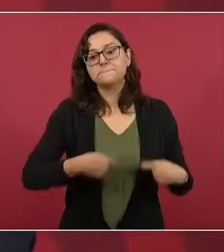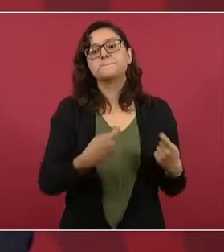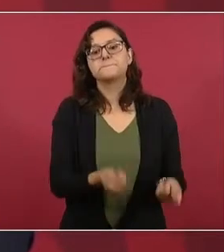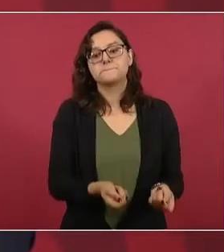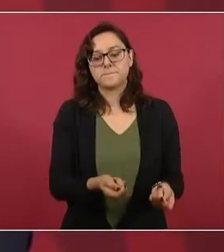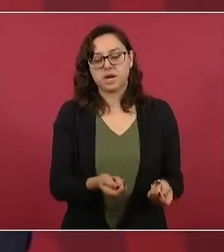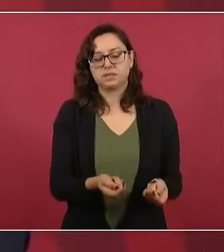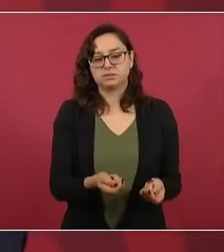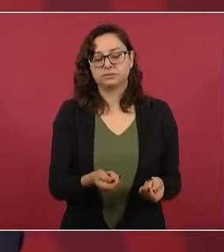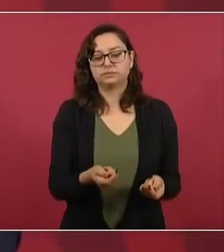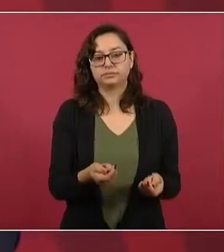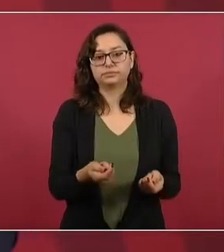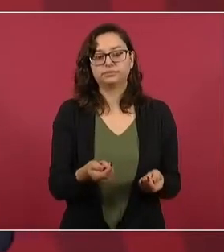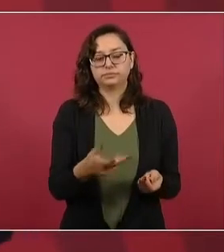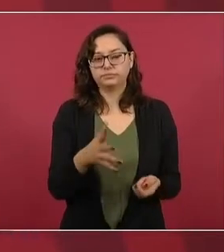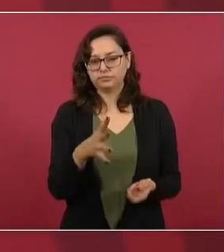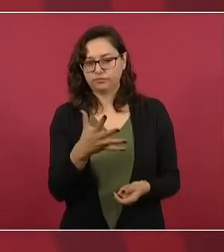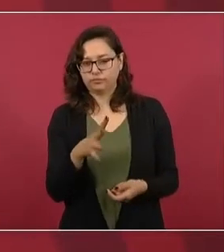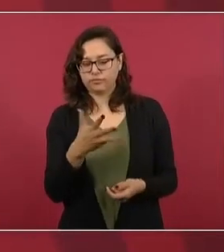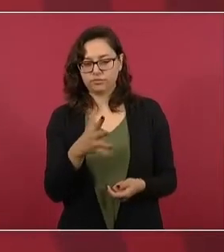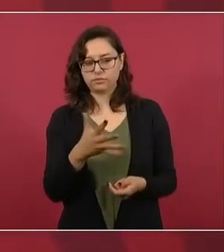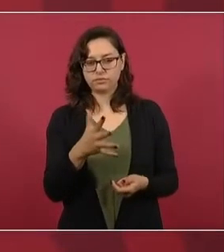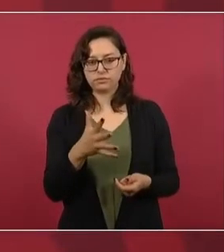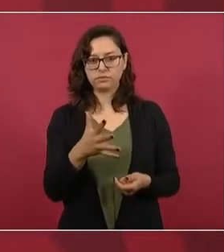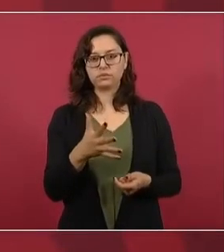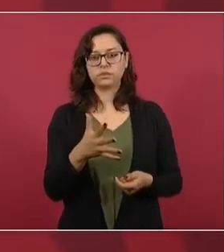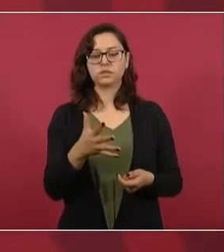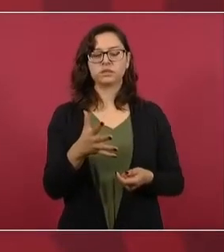incluso una estimación de cuánto